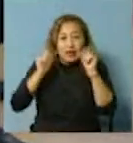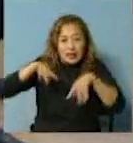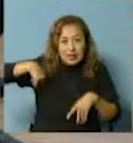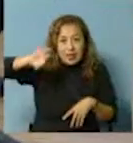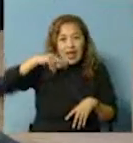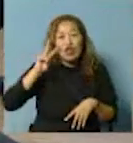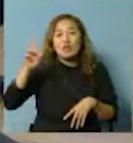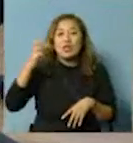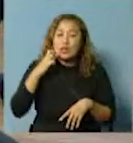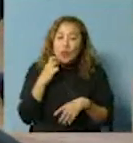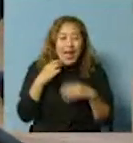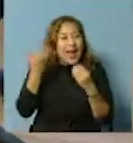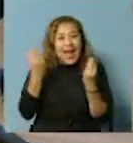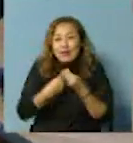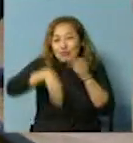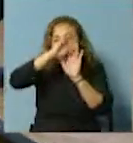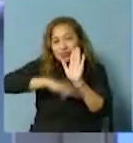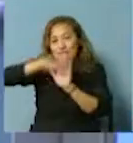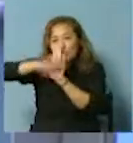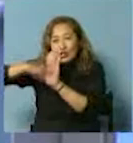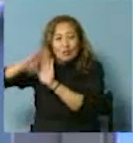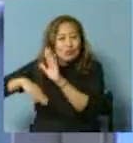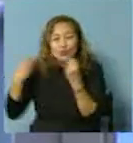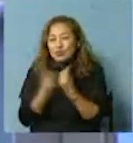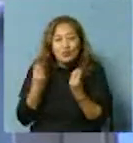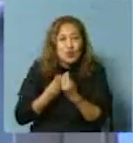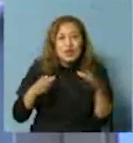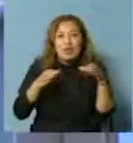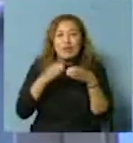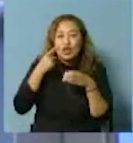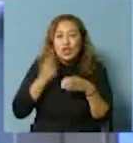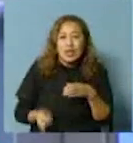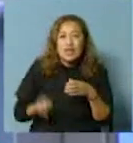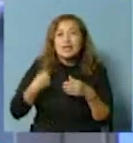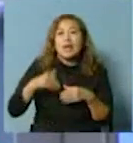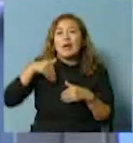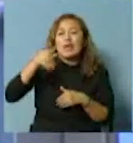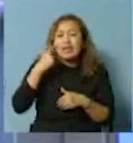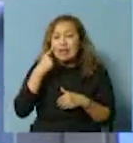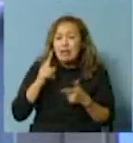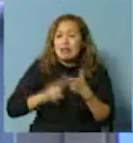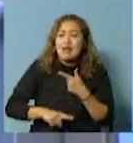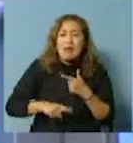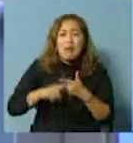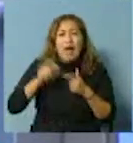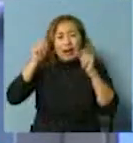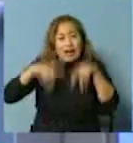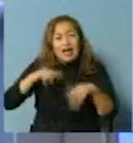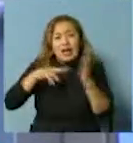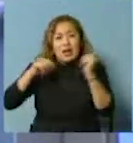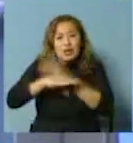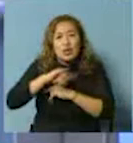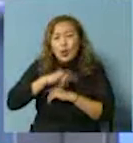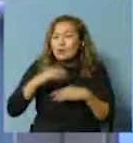mar hay tantas listas hay tantas listas de partidos municipales para cargos para en tendentes acá en la capital hay un